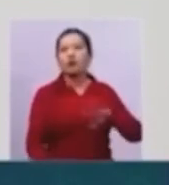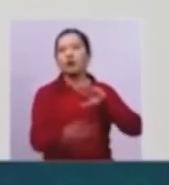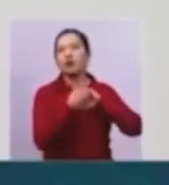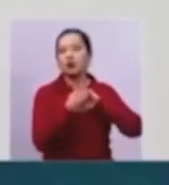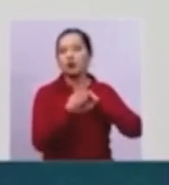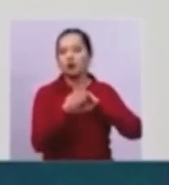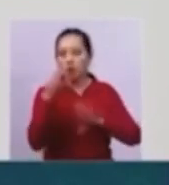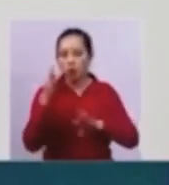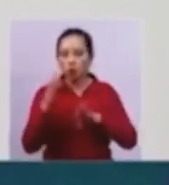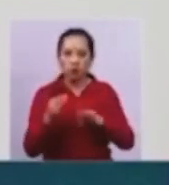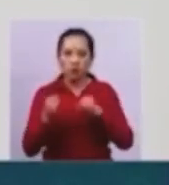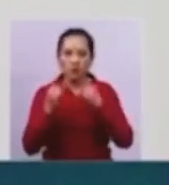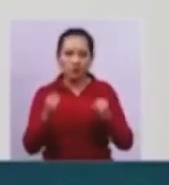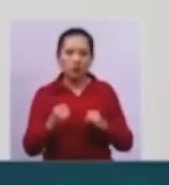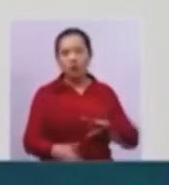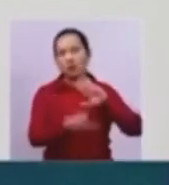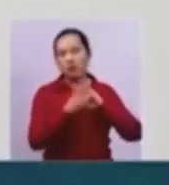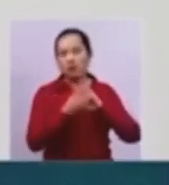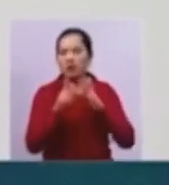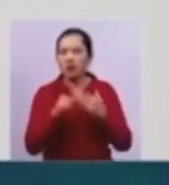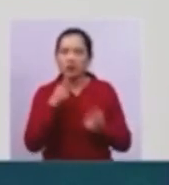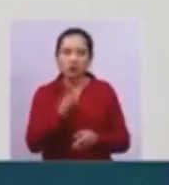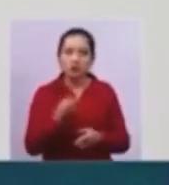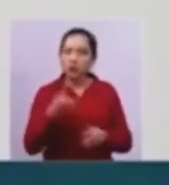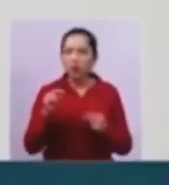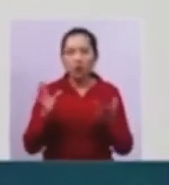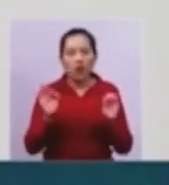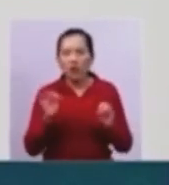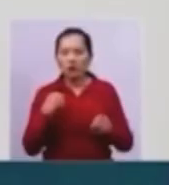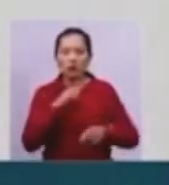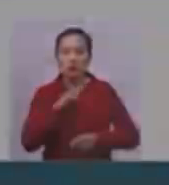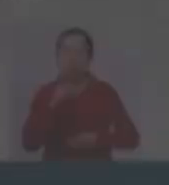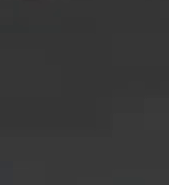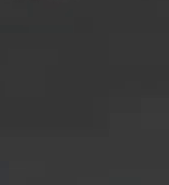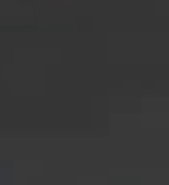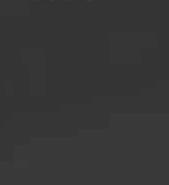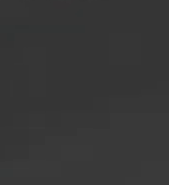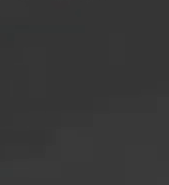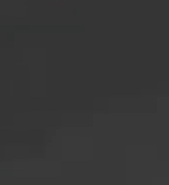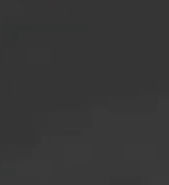derivaba en un informe que luego era apelado jurídicamente por los abogados de Fácil.